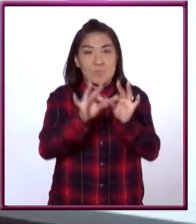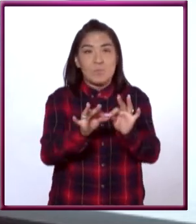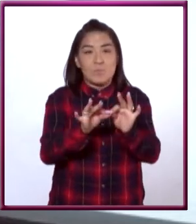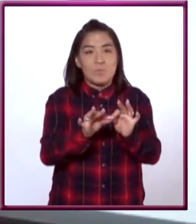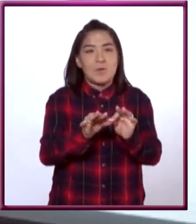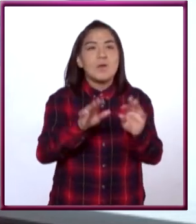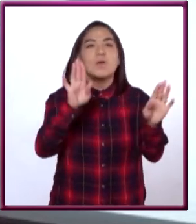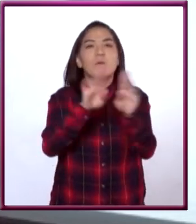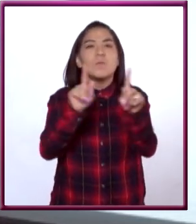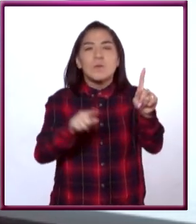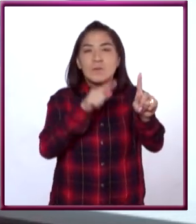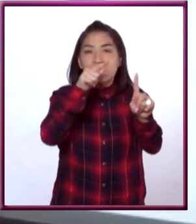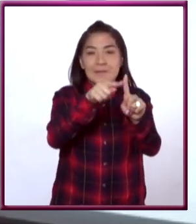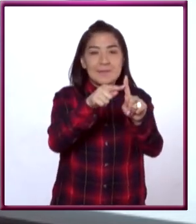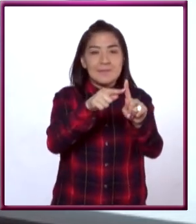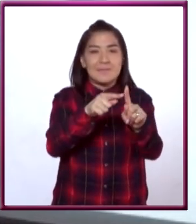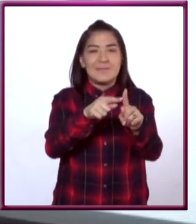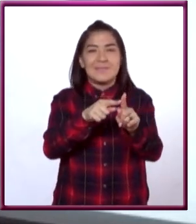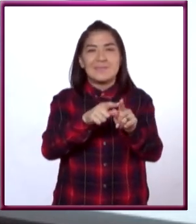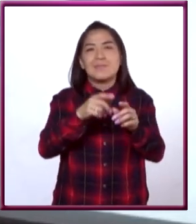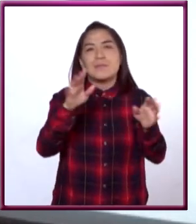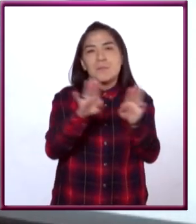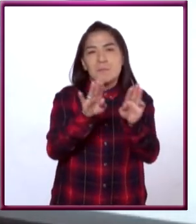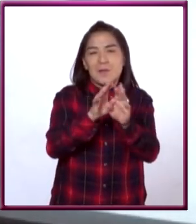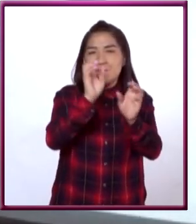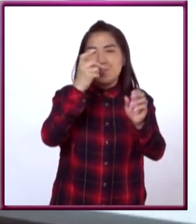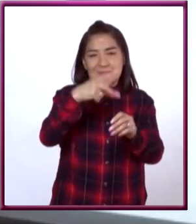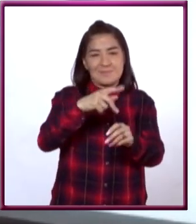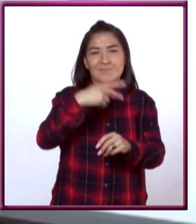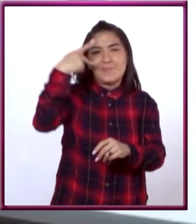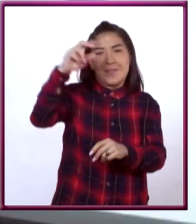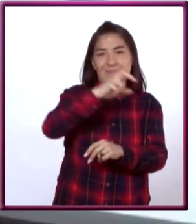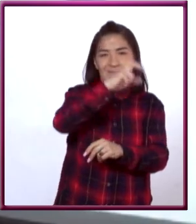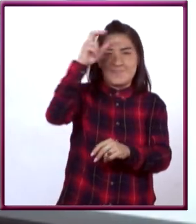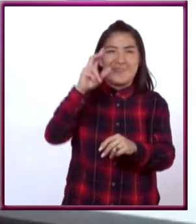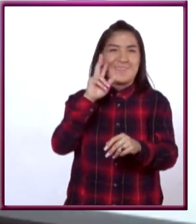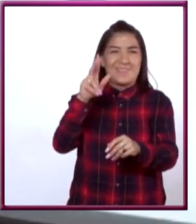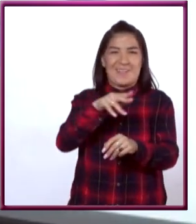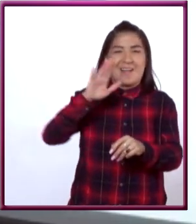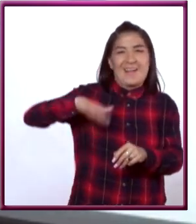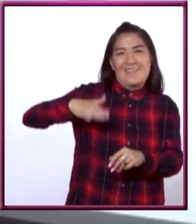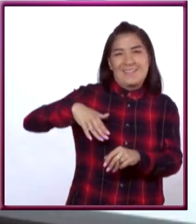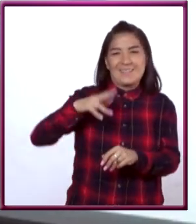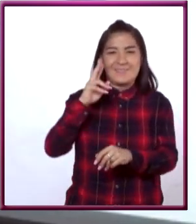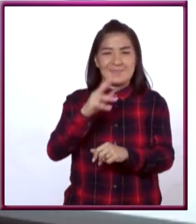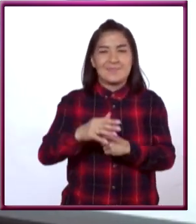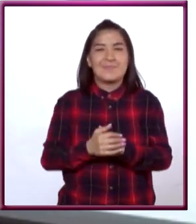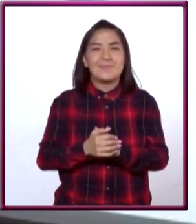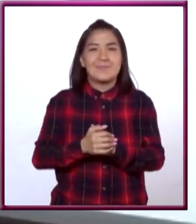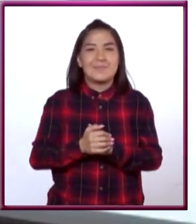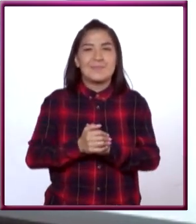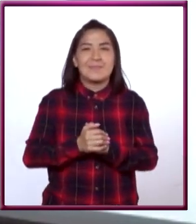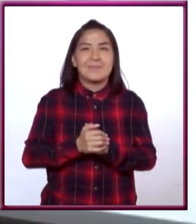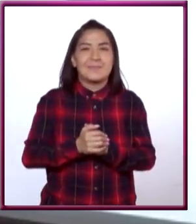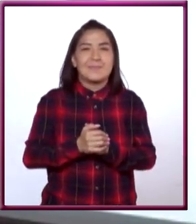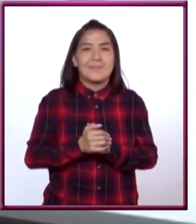importancia de la precisión en un instrumento astronómico como el que les mostré hace un momento, sí,